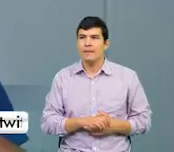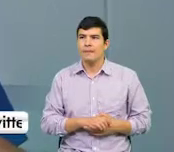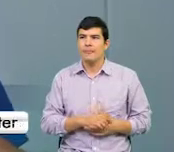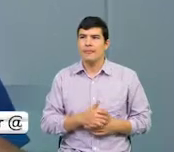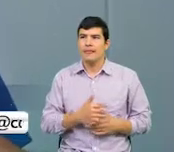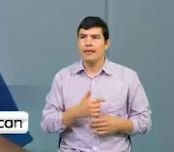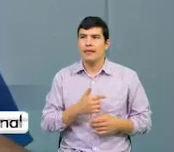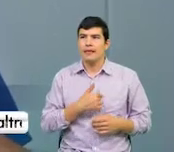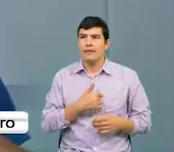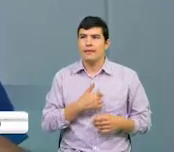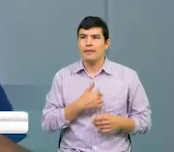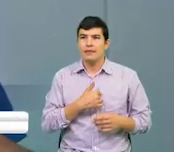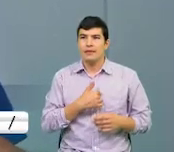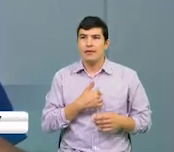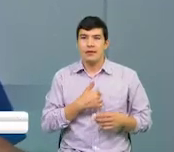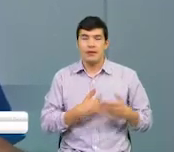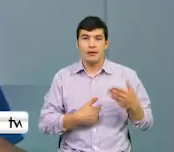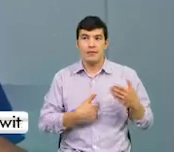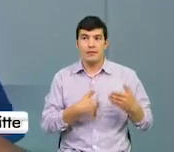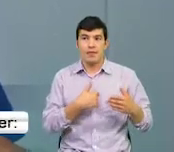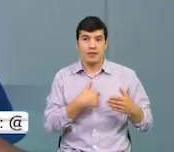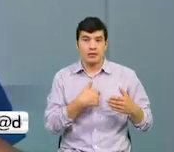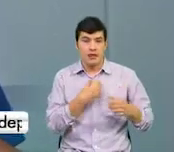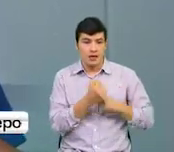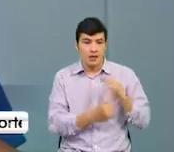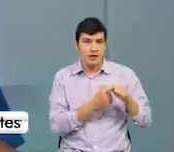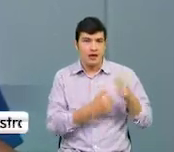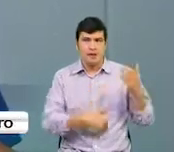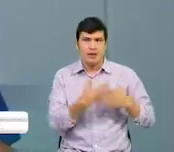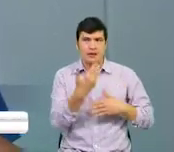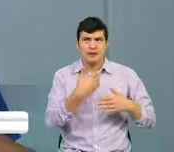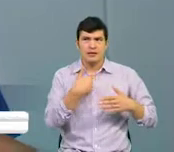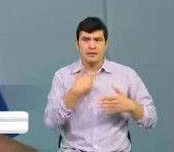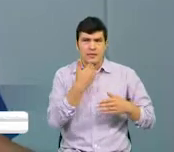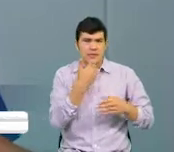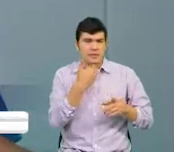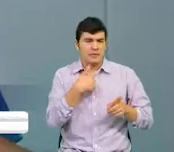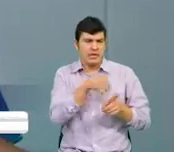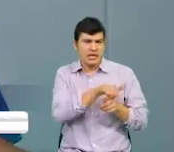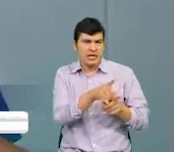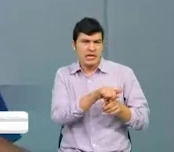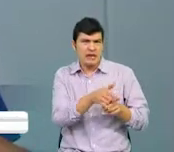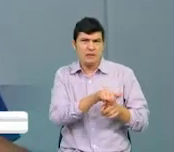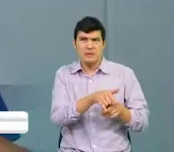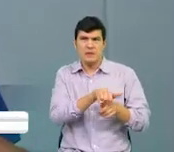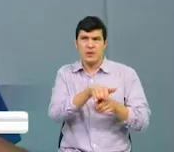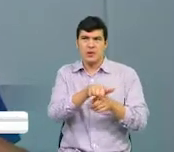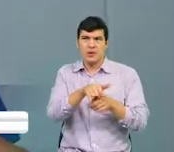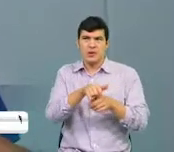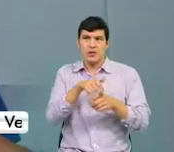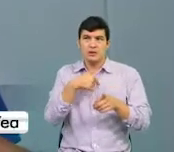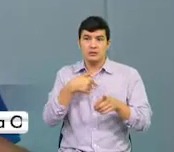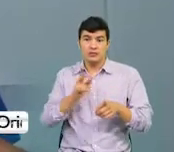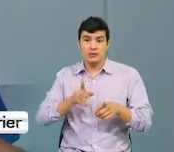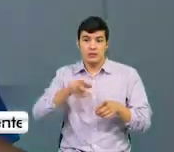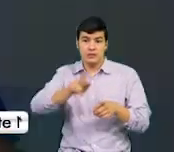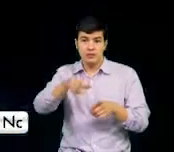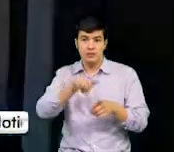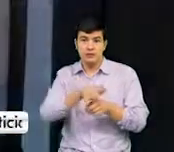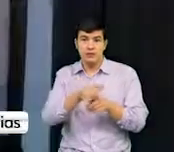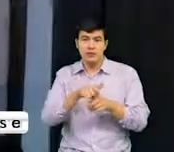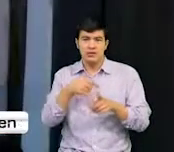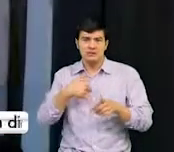perdiendo las facultades físicas, como el equilibrio. Ya al jugar la persona va a ser más